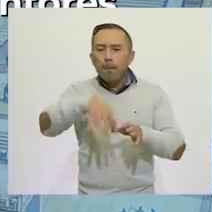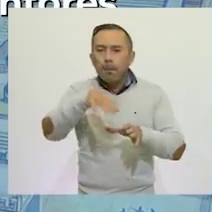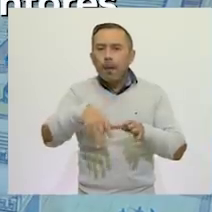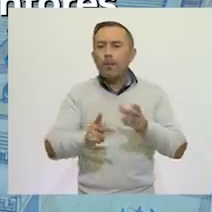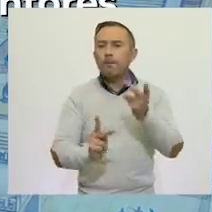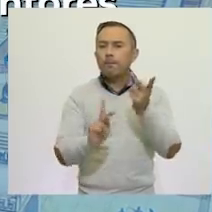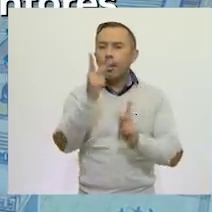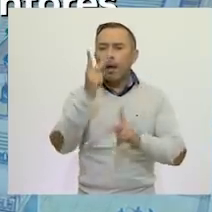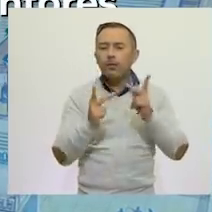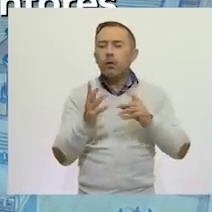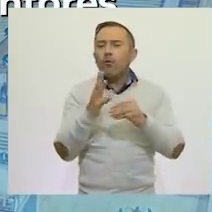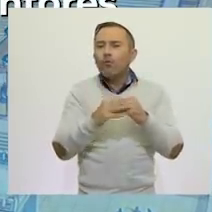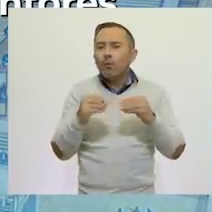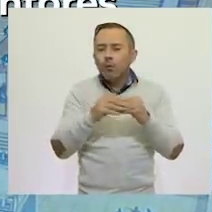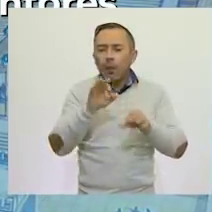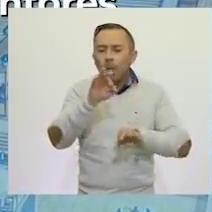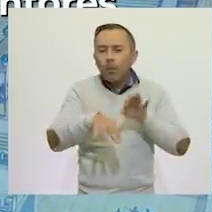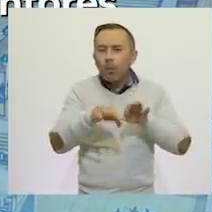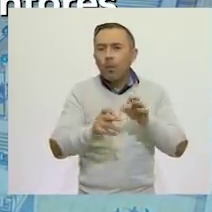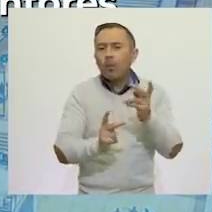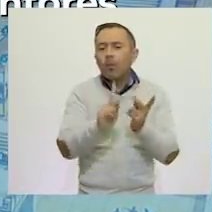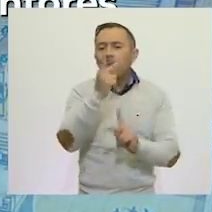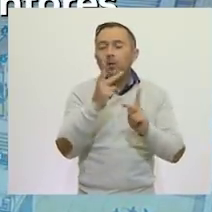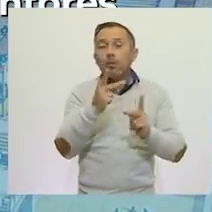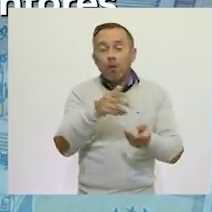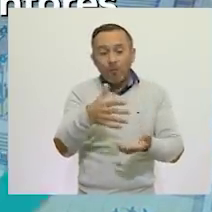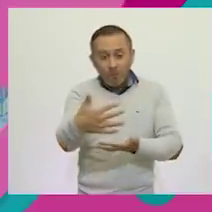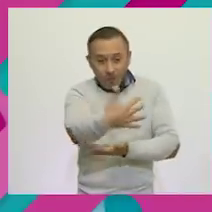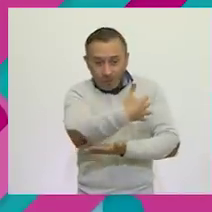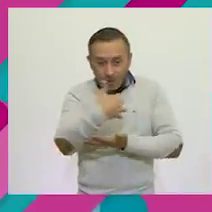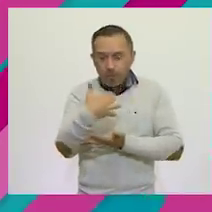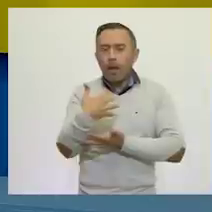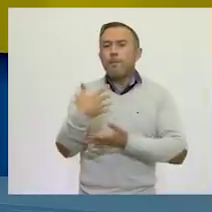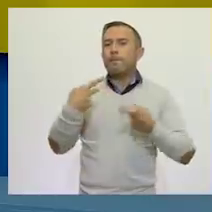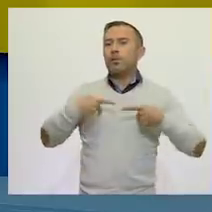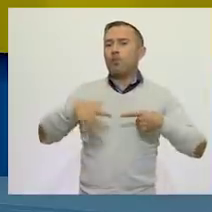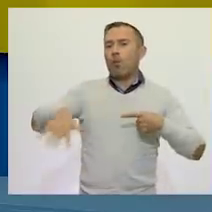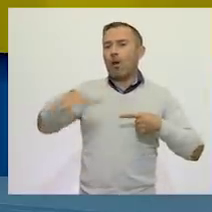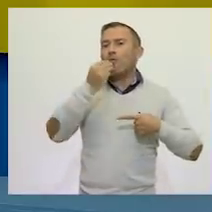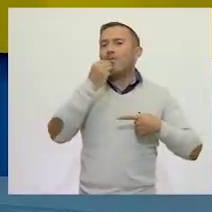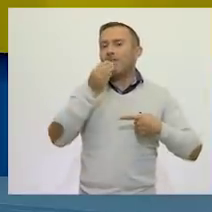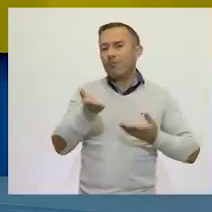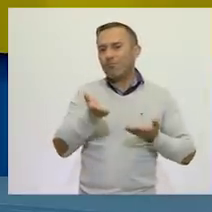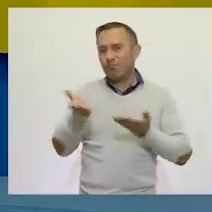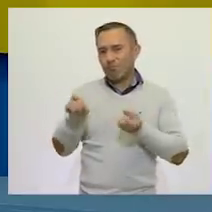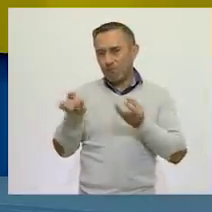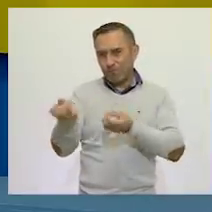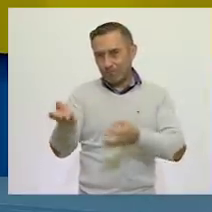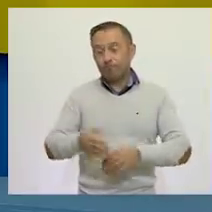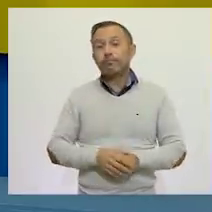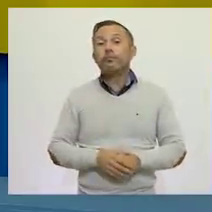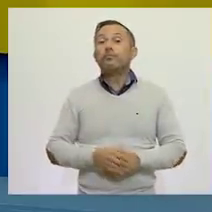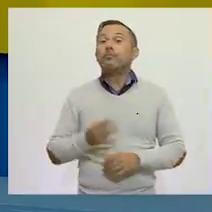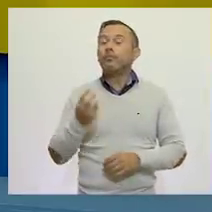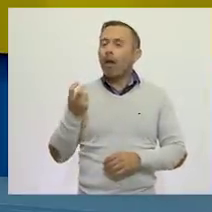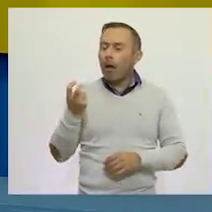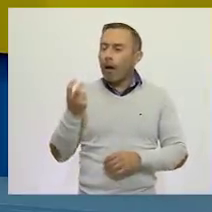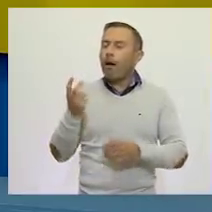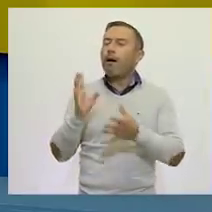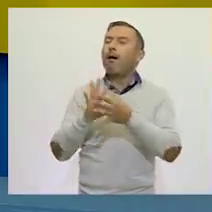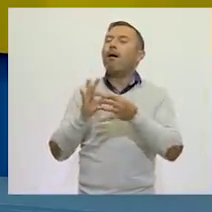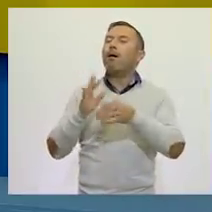para poder alimentar a la población. Eso es cierto. Ahora ya me queda todavía más claro,